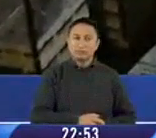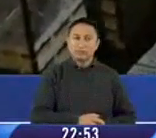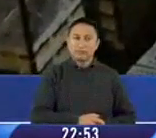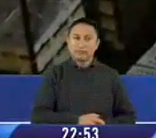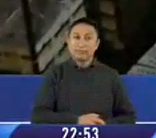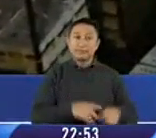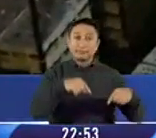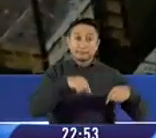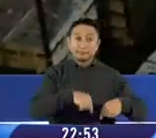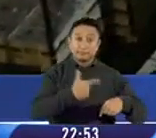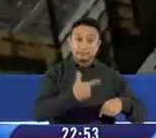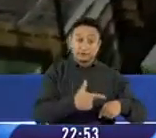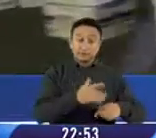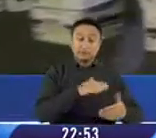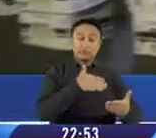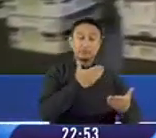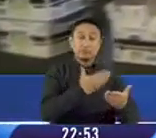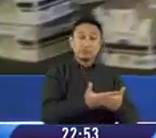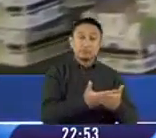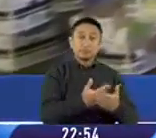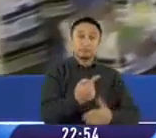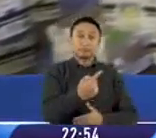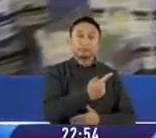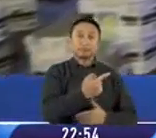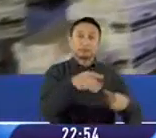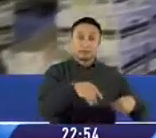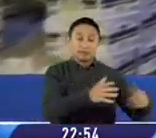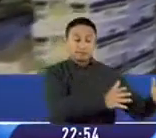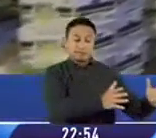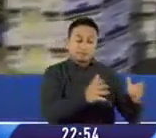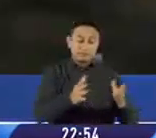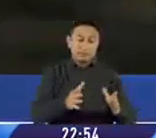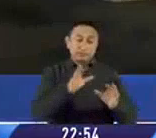Una vez que la carga llegó a tierra, las cajas de banano fueron sacadas del